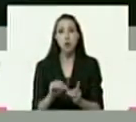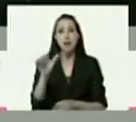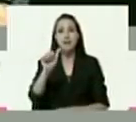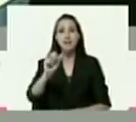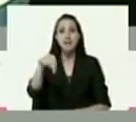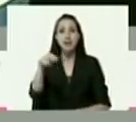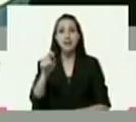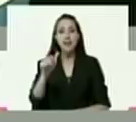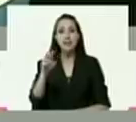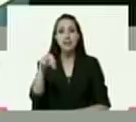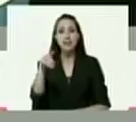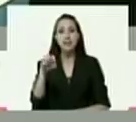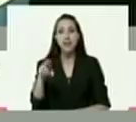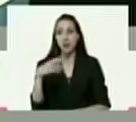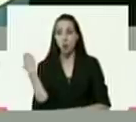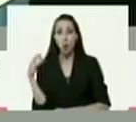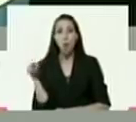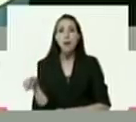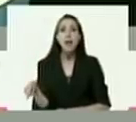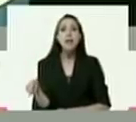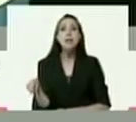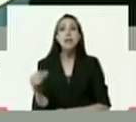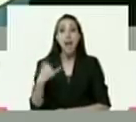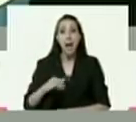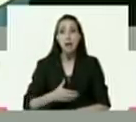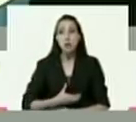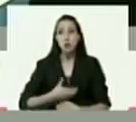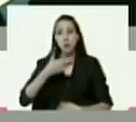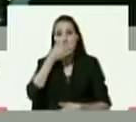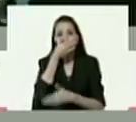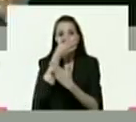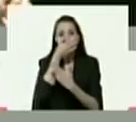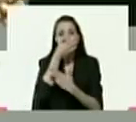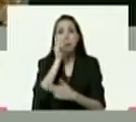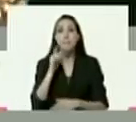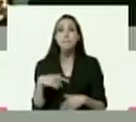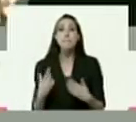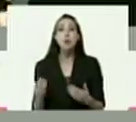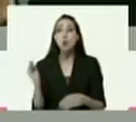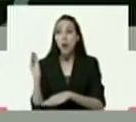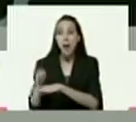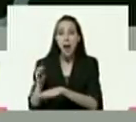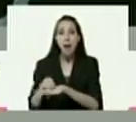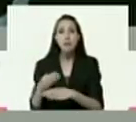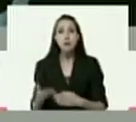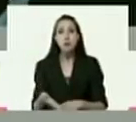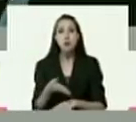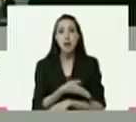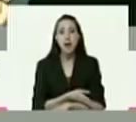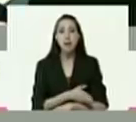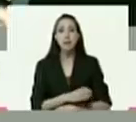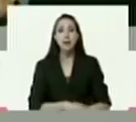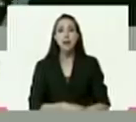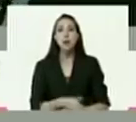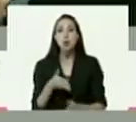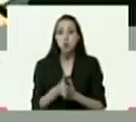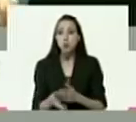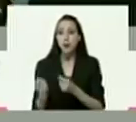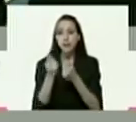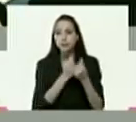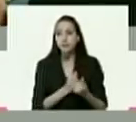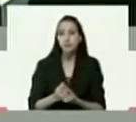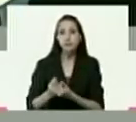los grupos terroristas, no hicieron nada. Y más bien, cuando les solicitamos la extradición del financista